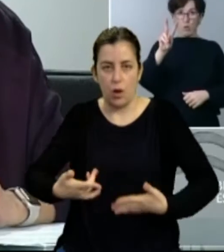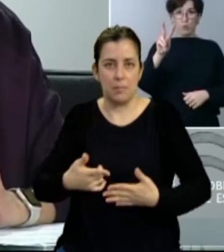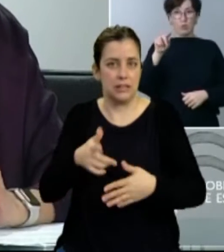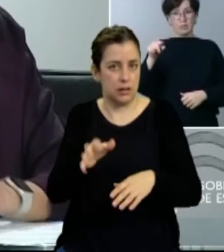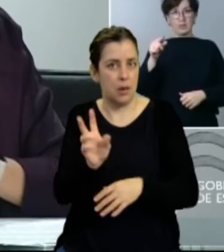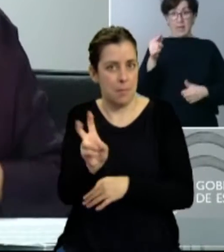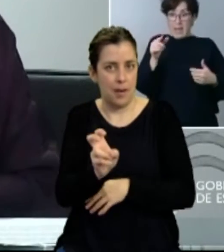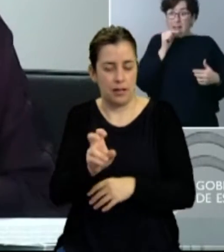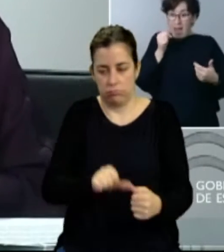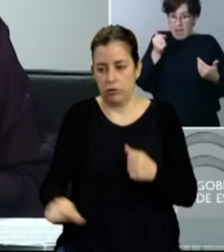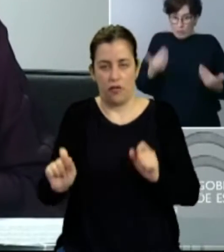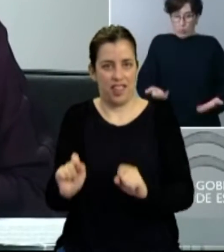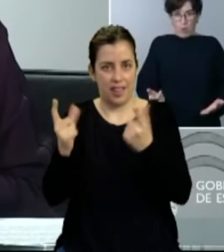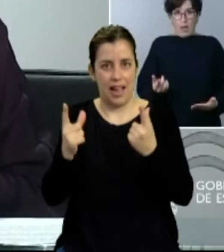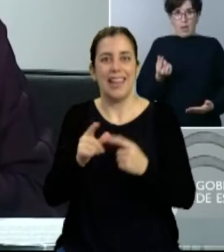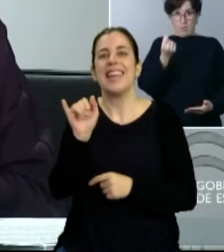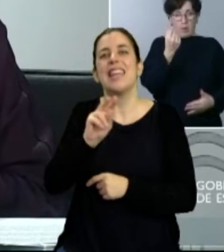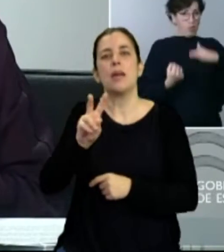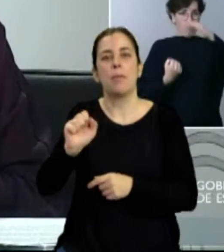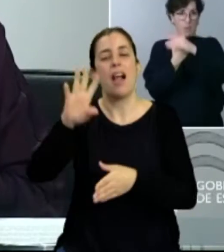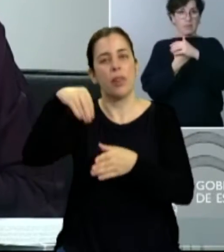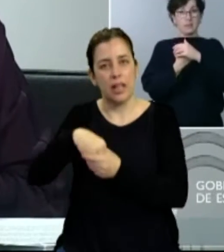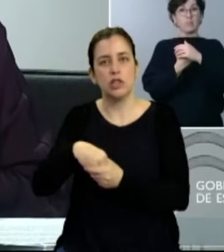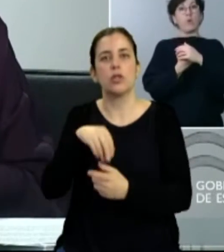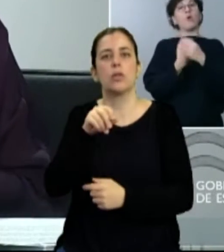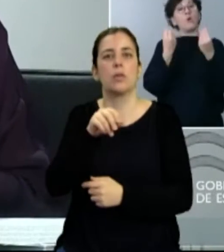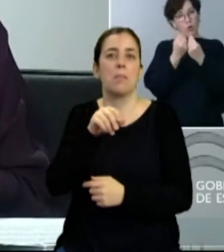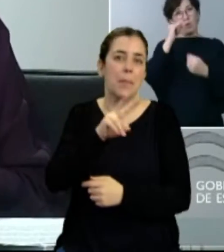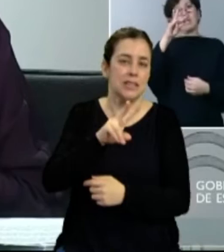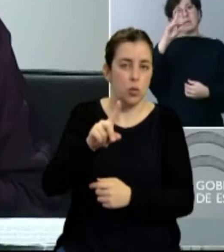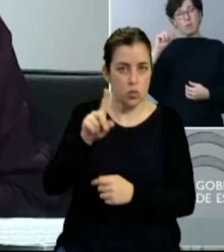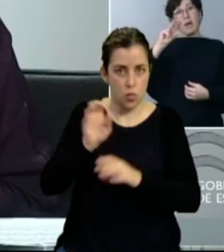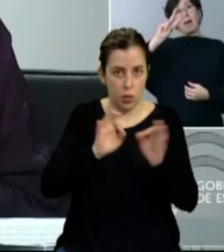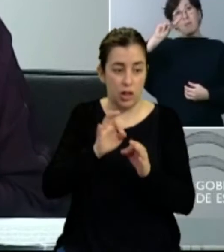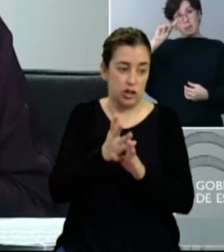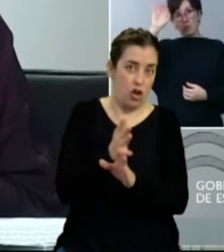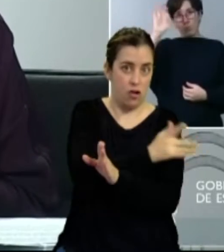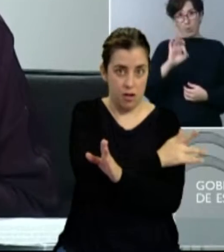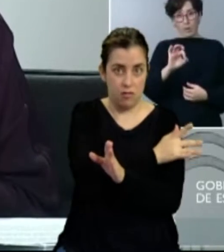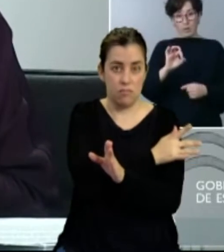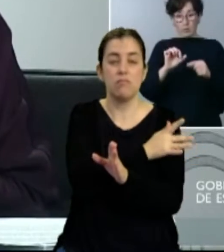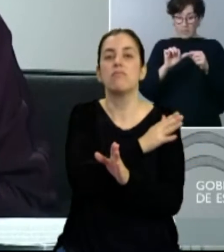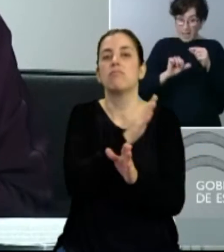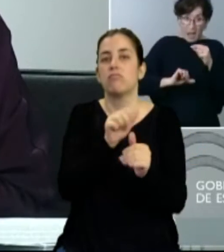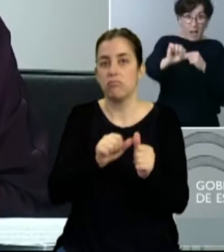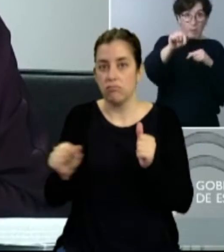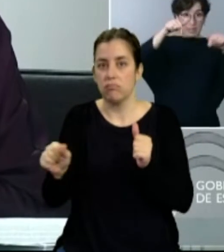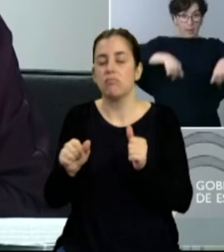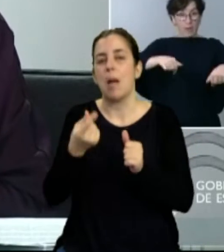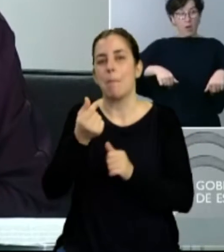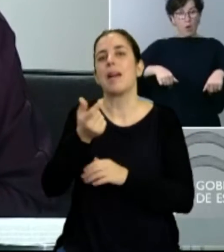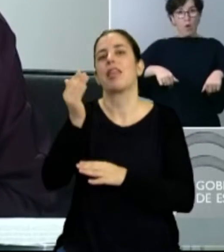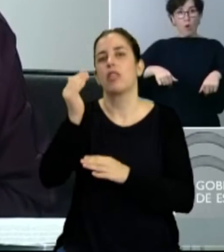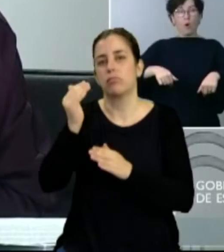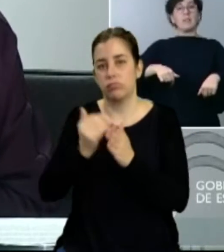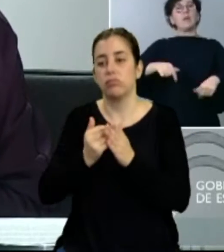lo que entraría en vigor, con un IVA del 21%. Un precio que a partir de hoy, les puedo anunciar, volverá a reducirse